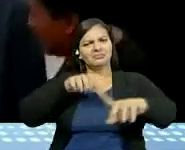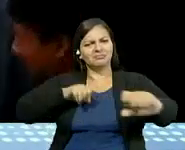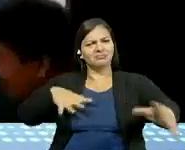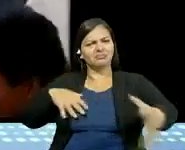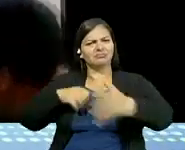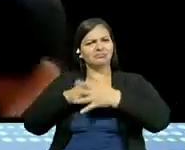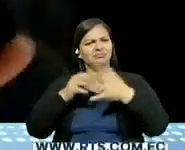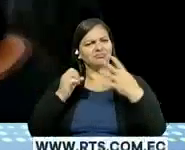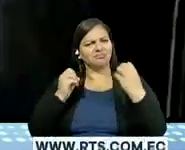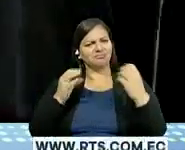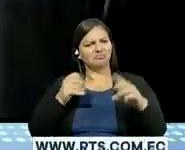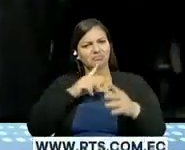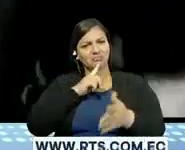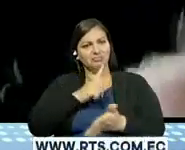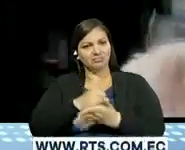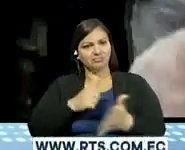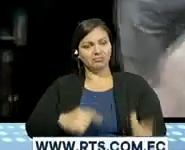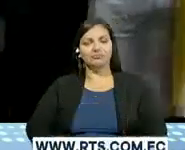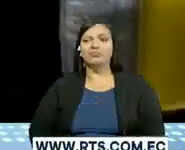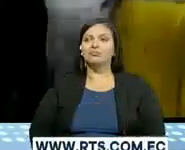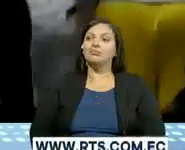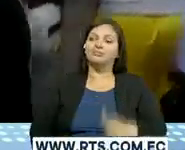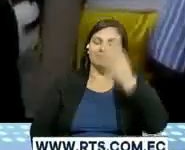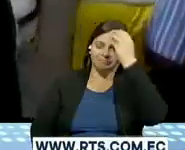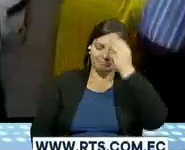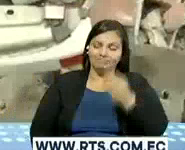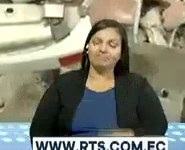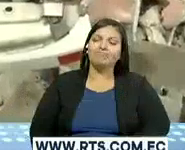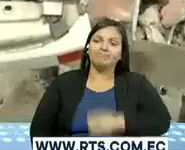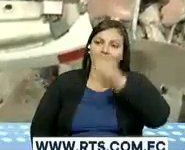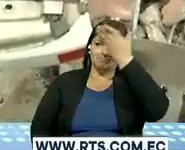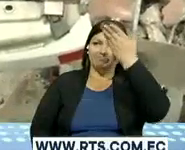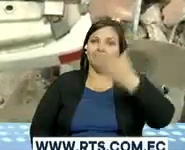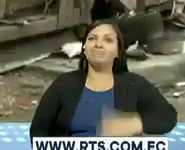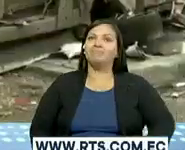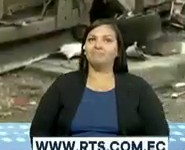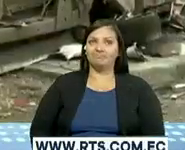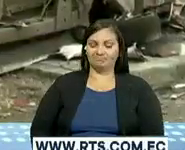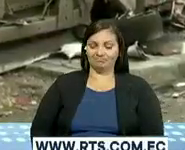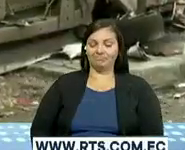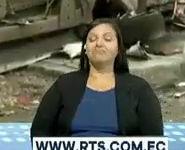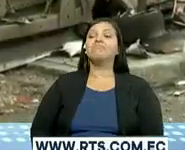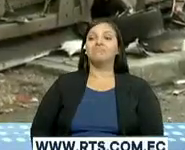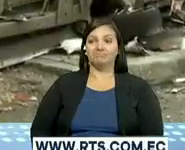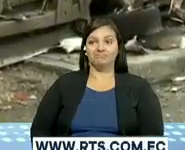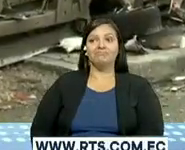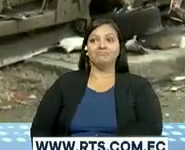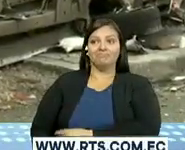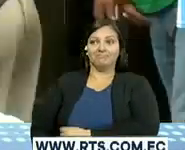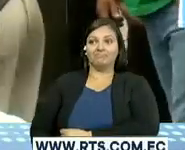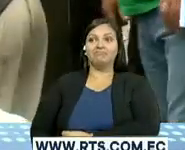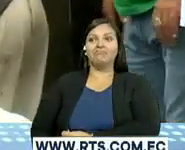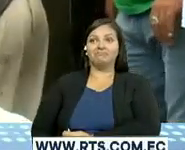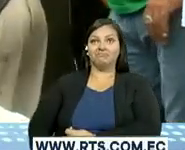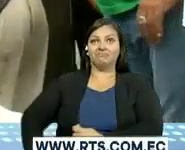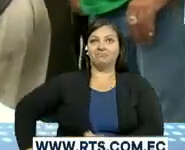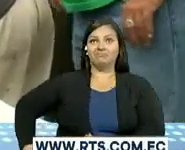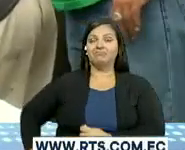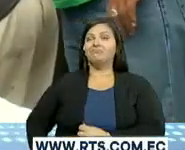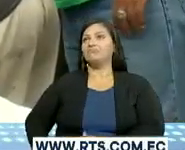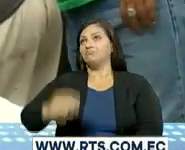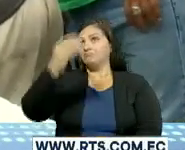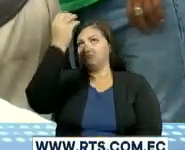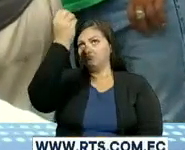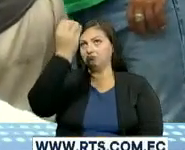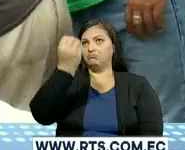tiempo. Sí, buenos días, señorita. Bueno, parece que puede llegar al fin en este caso, porque ya han puesto los